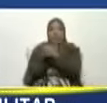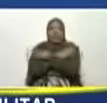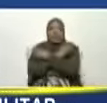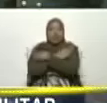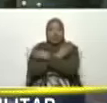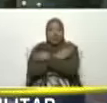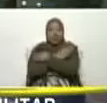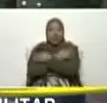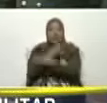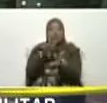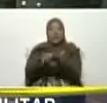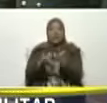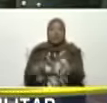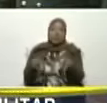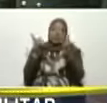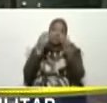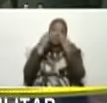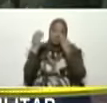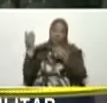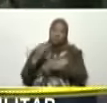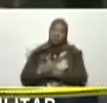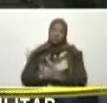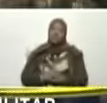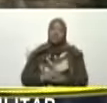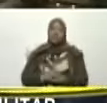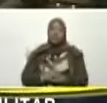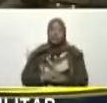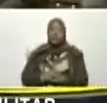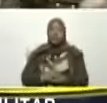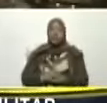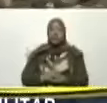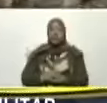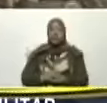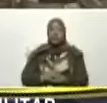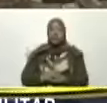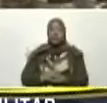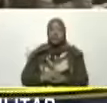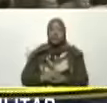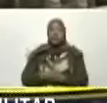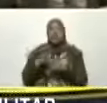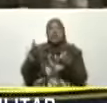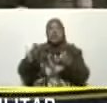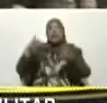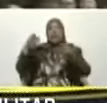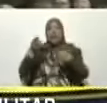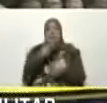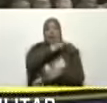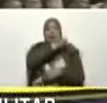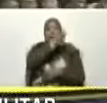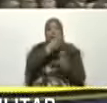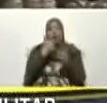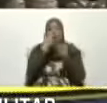Felicitaciones. Autorizado. A la jerarquía de sargento ayudante.